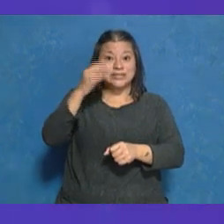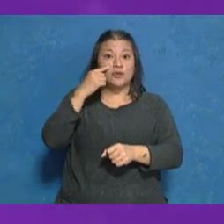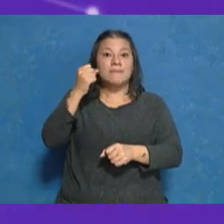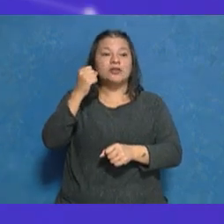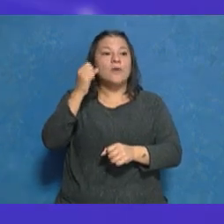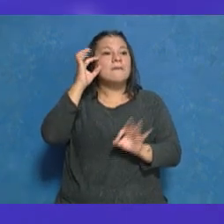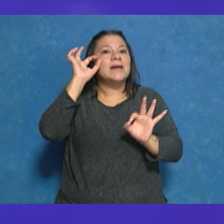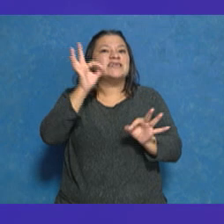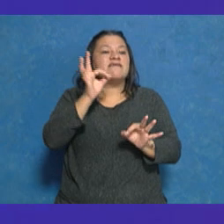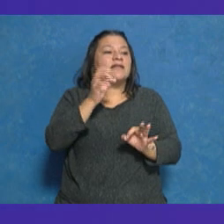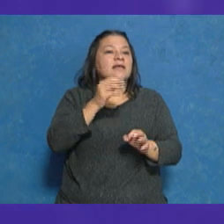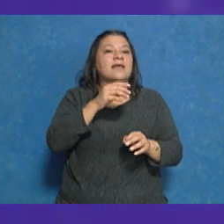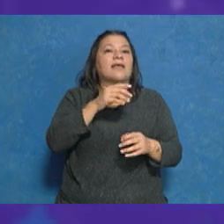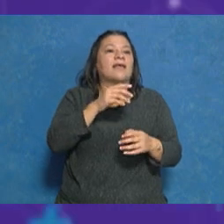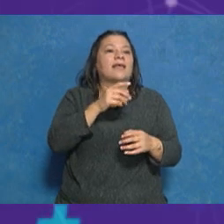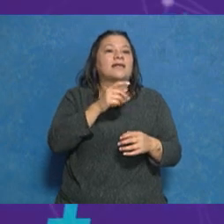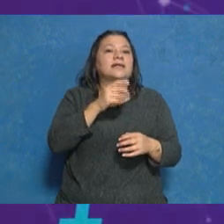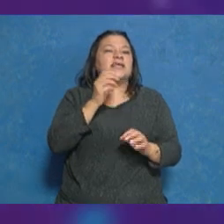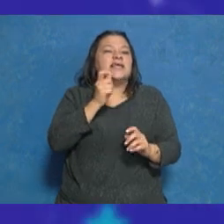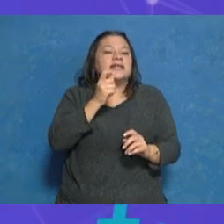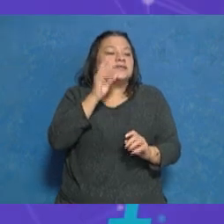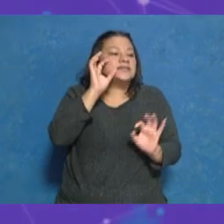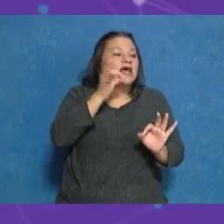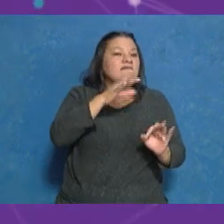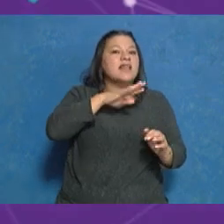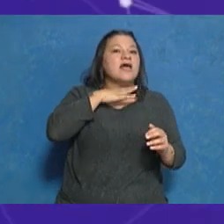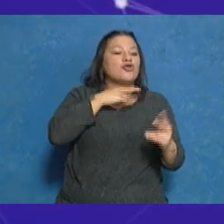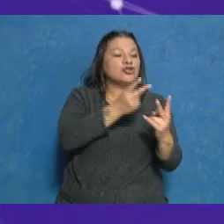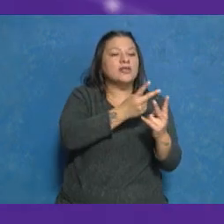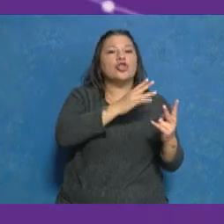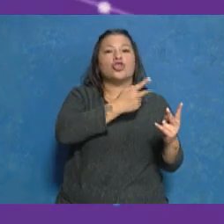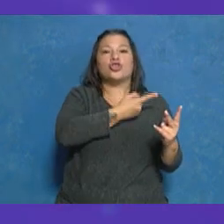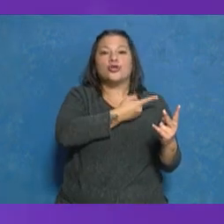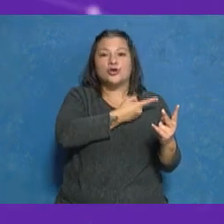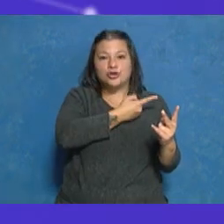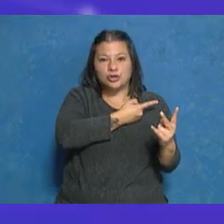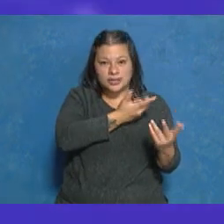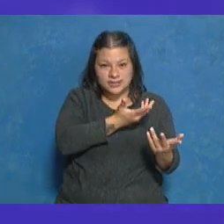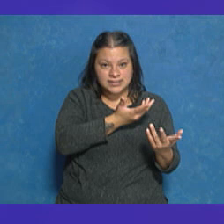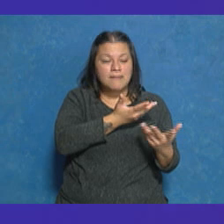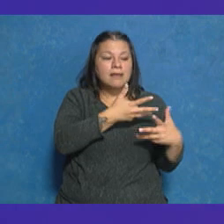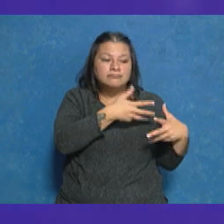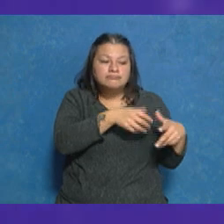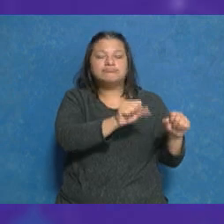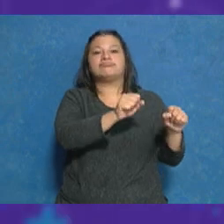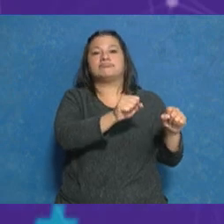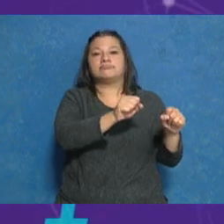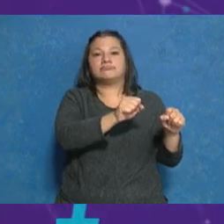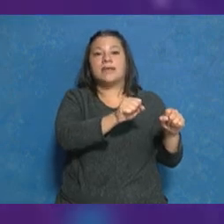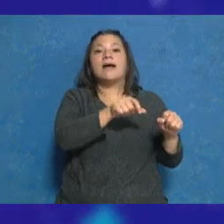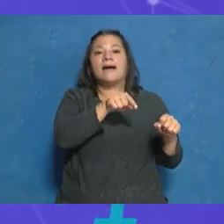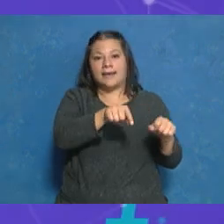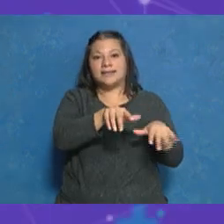700.000 pesos para quien brinde información fehaciente que permita dar con él o los autores del hecho en el que